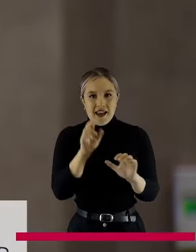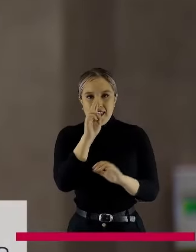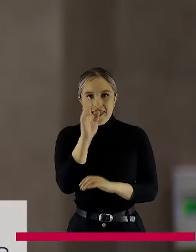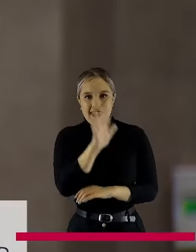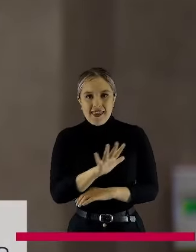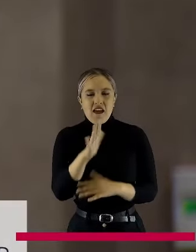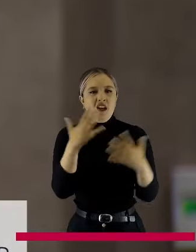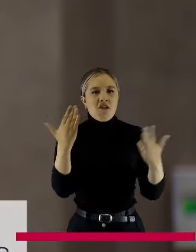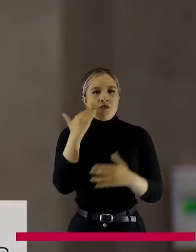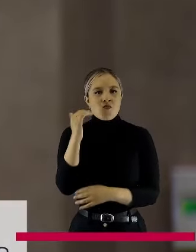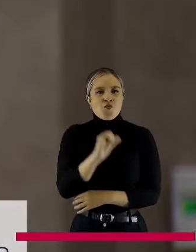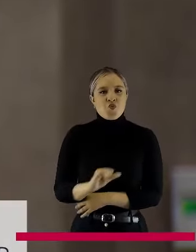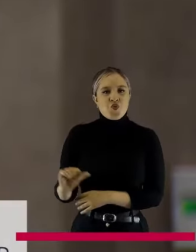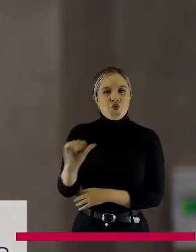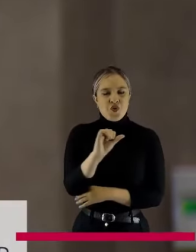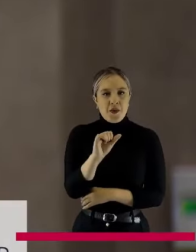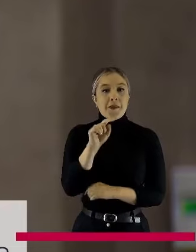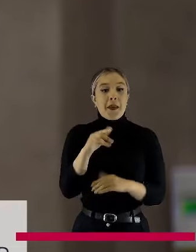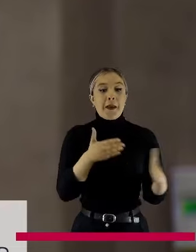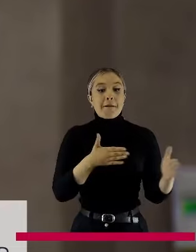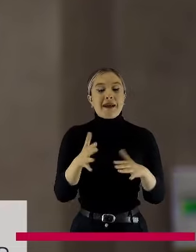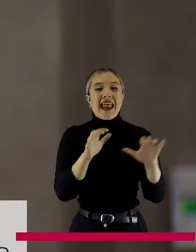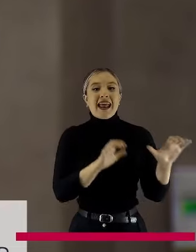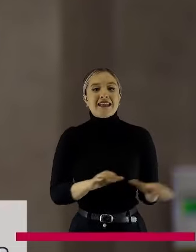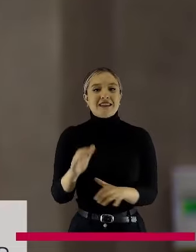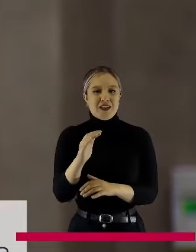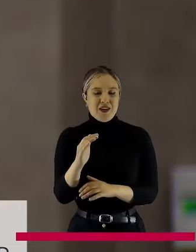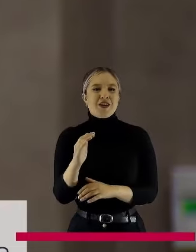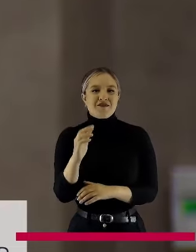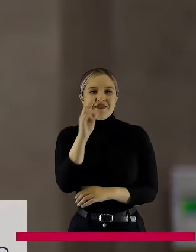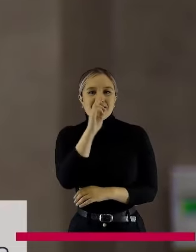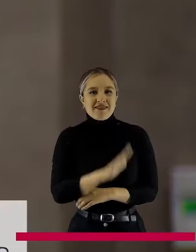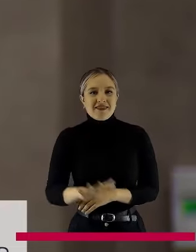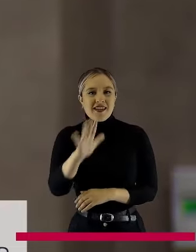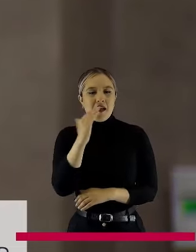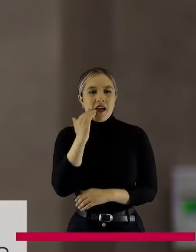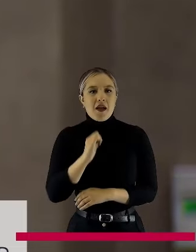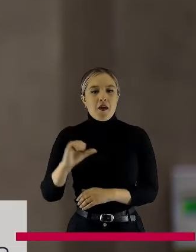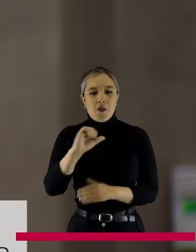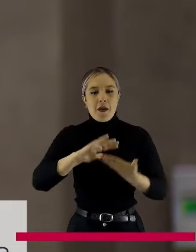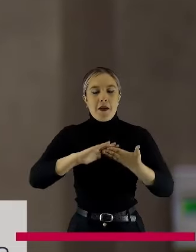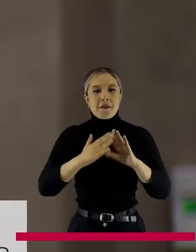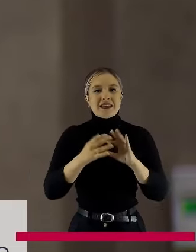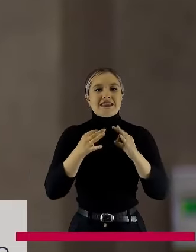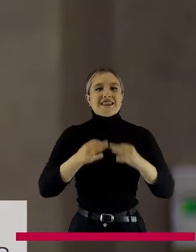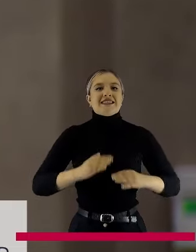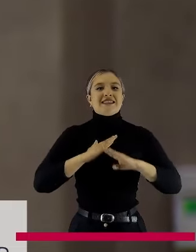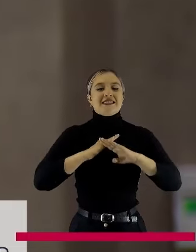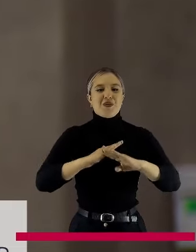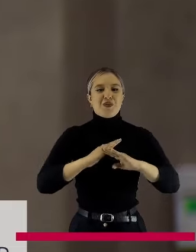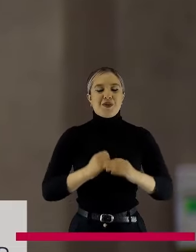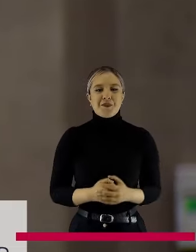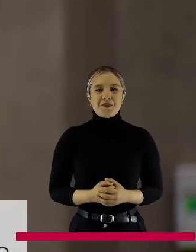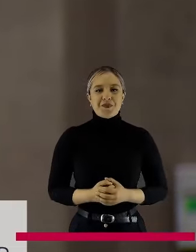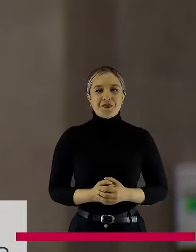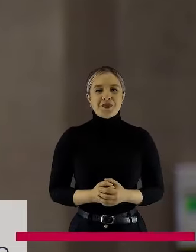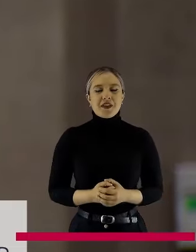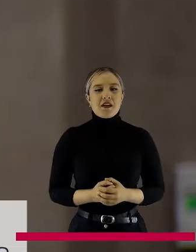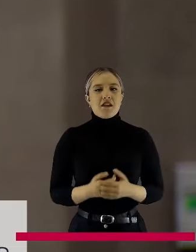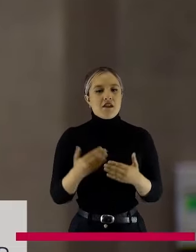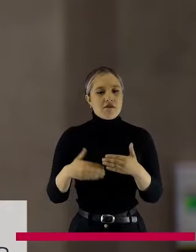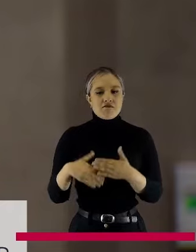de Mujeres, Plan de Acción Nacional de Mujeres, Paz y Seguridad, para